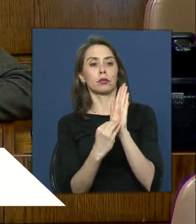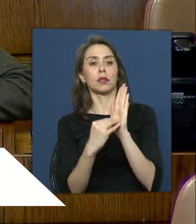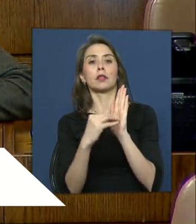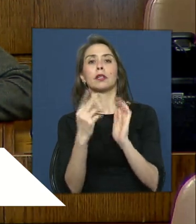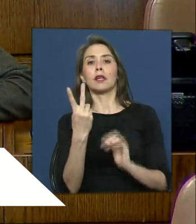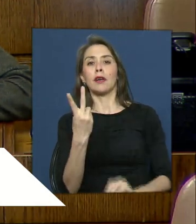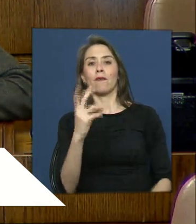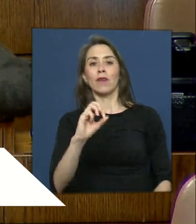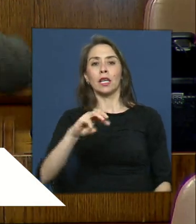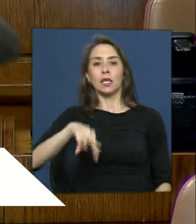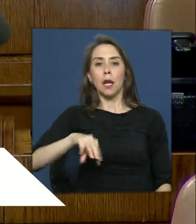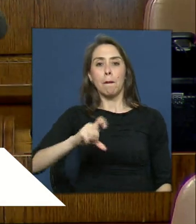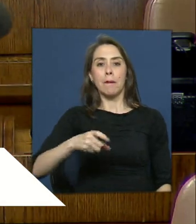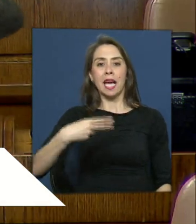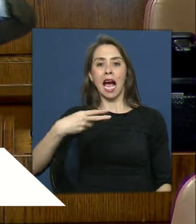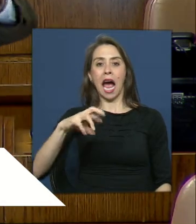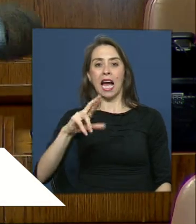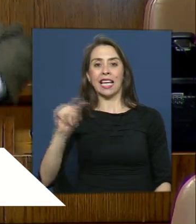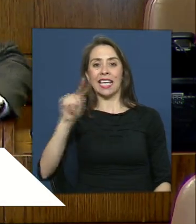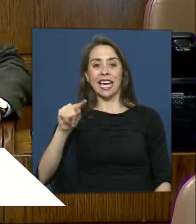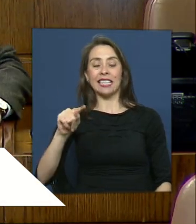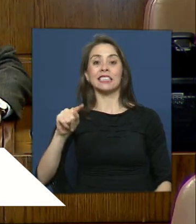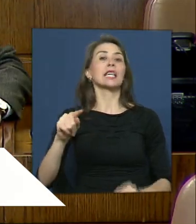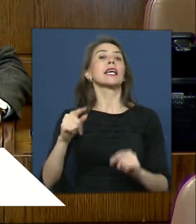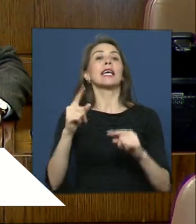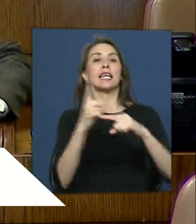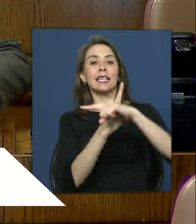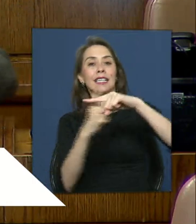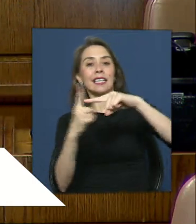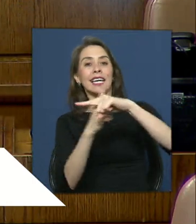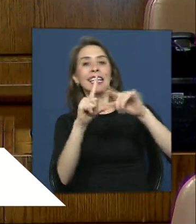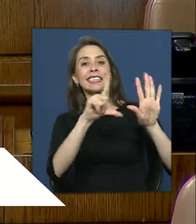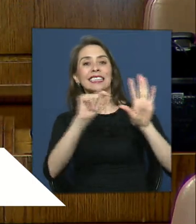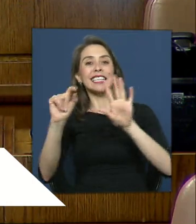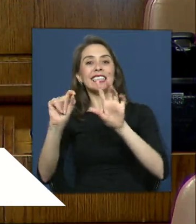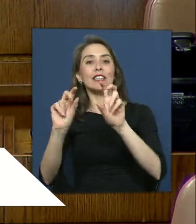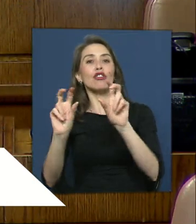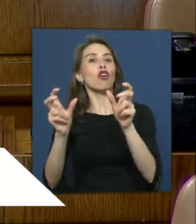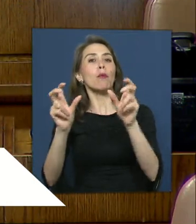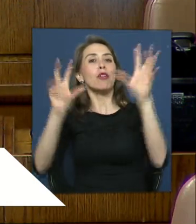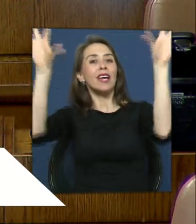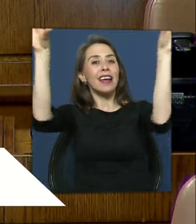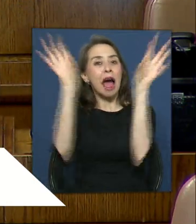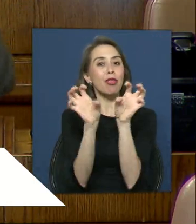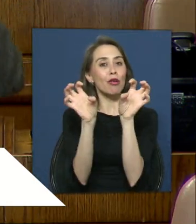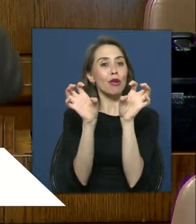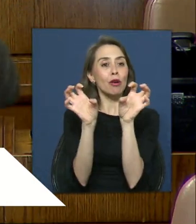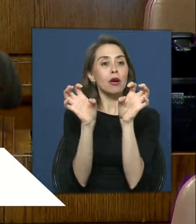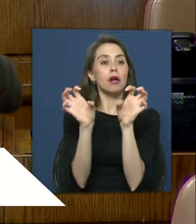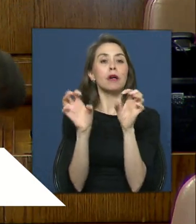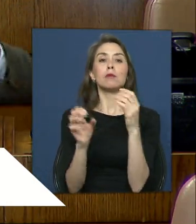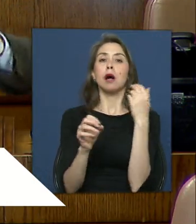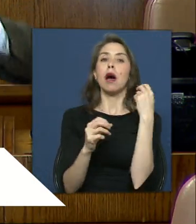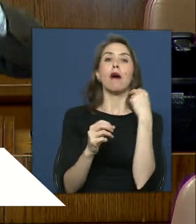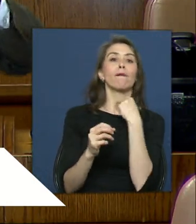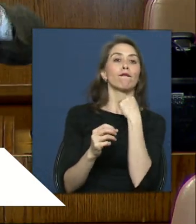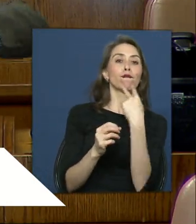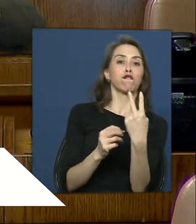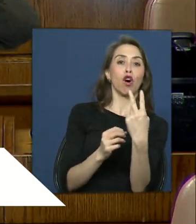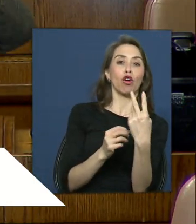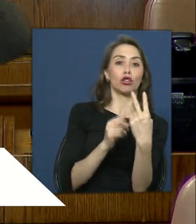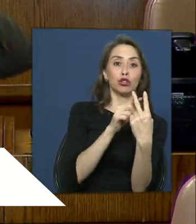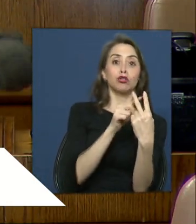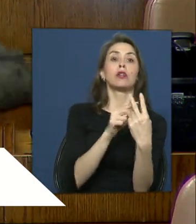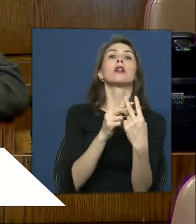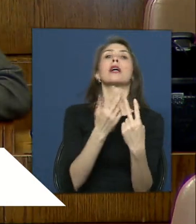20 MHz, presidente, en la banda de los 700, para que no solo pudiéramos tener voz para el Estado, sino